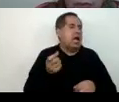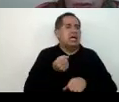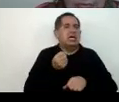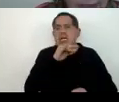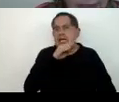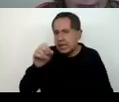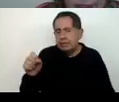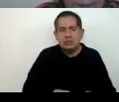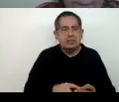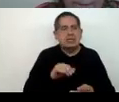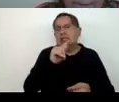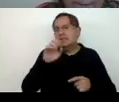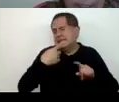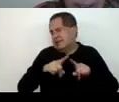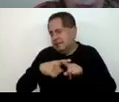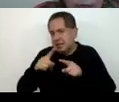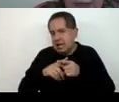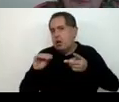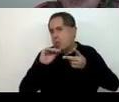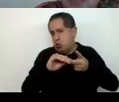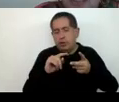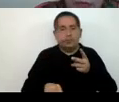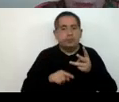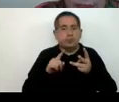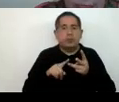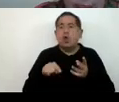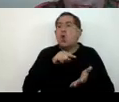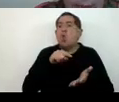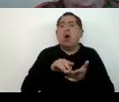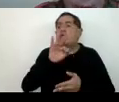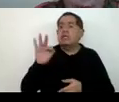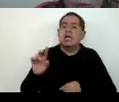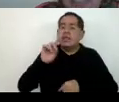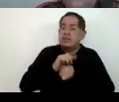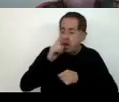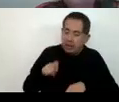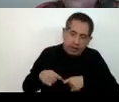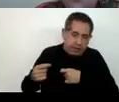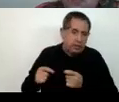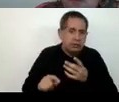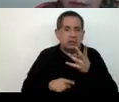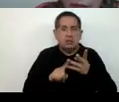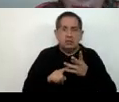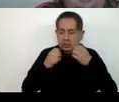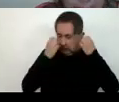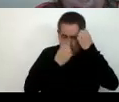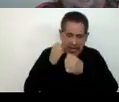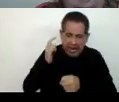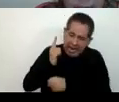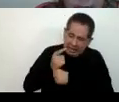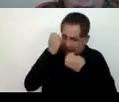Seguro Social, etcétera, lugar y fecha donde se llevará a cabo, el diagnóstico completo